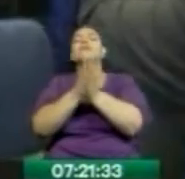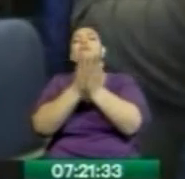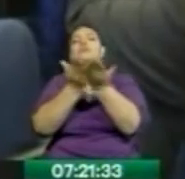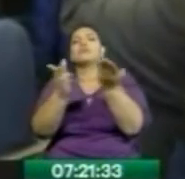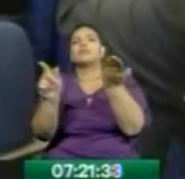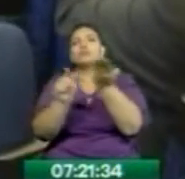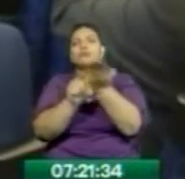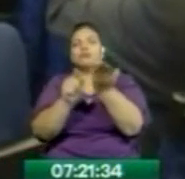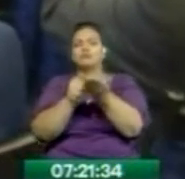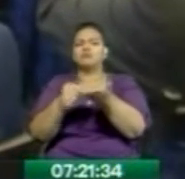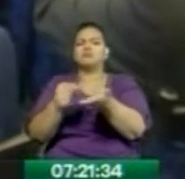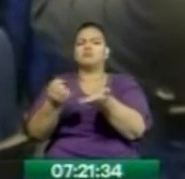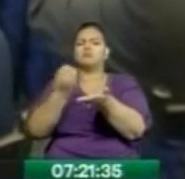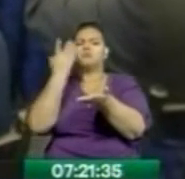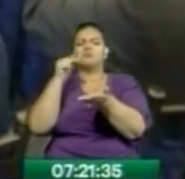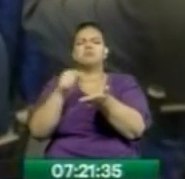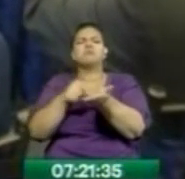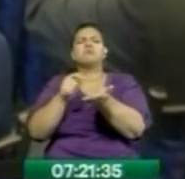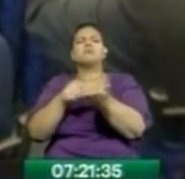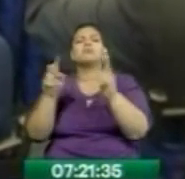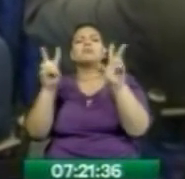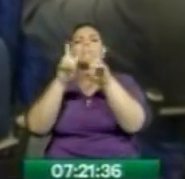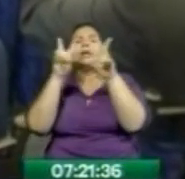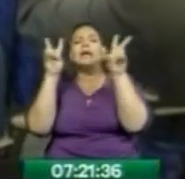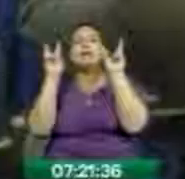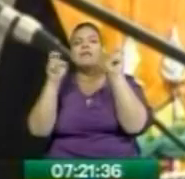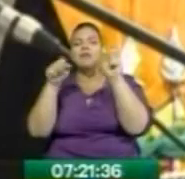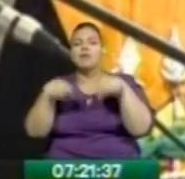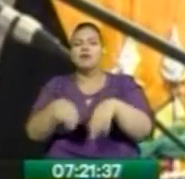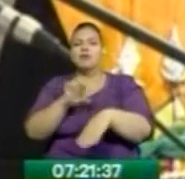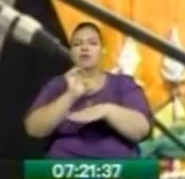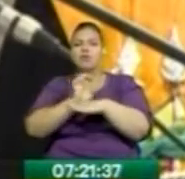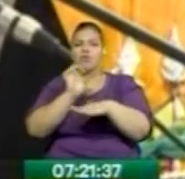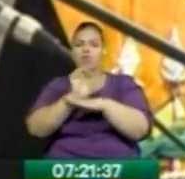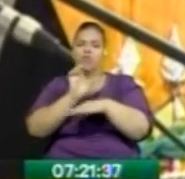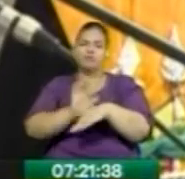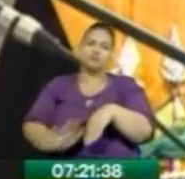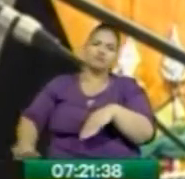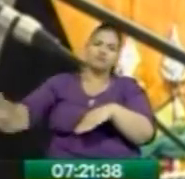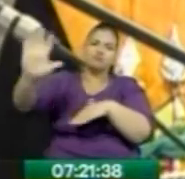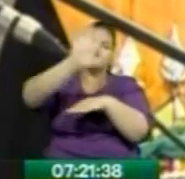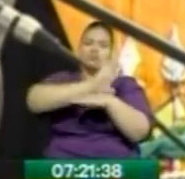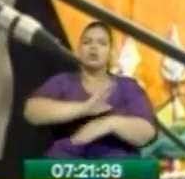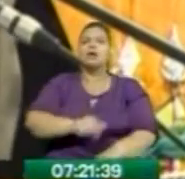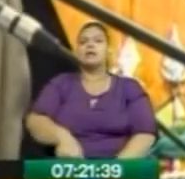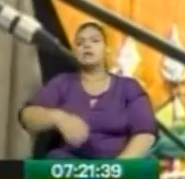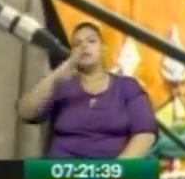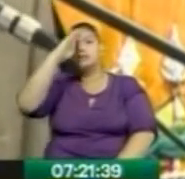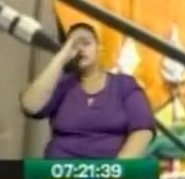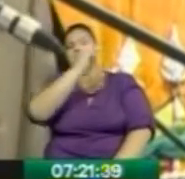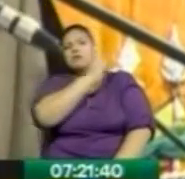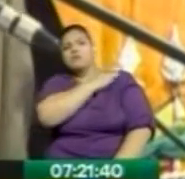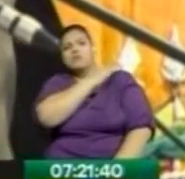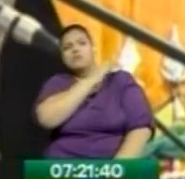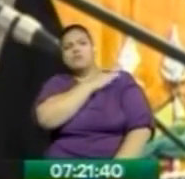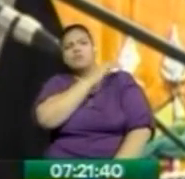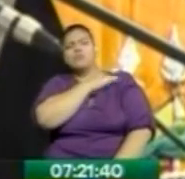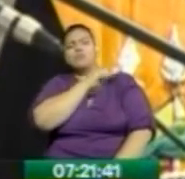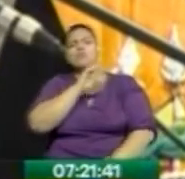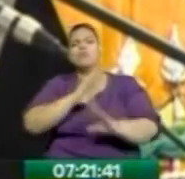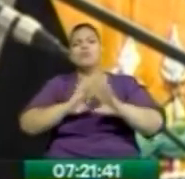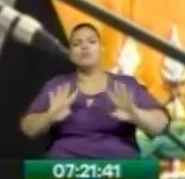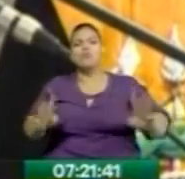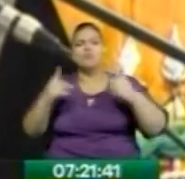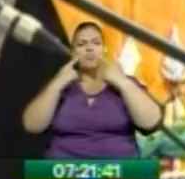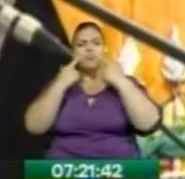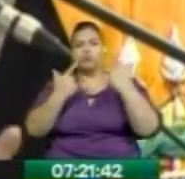de los problemas de defensa que existen a nivel nacional. Esto es una evaluación geoestratégica que nos diga cuáles son los